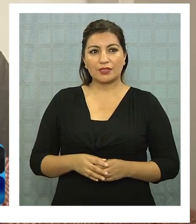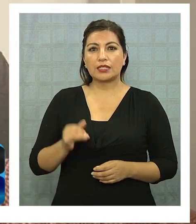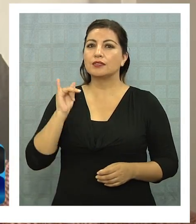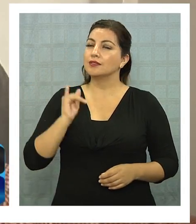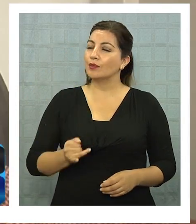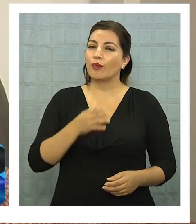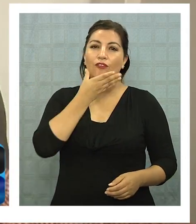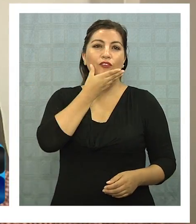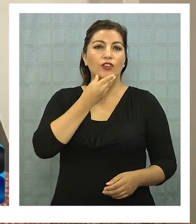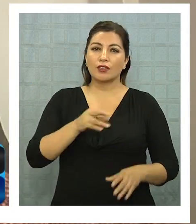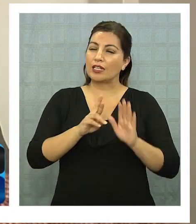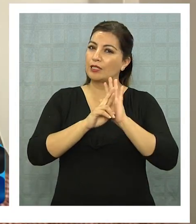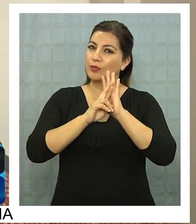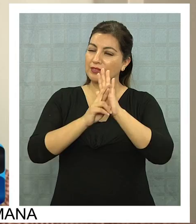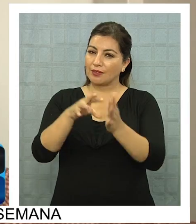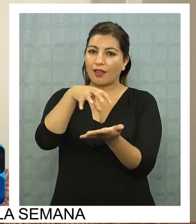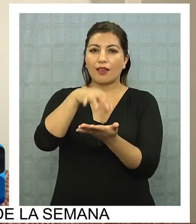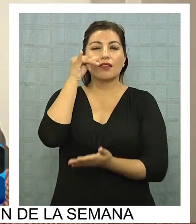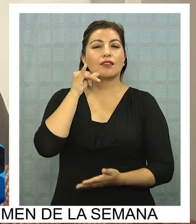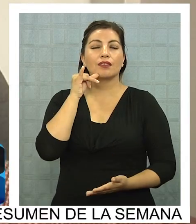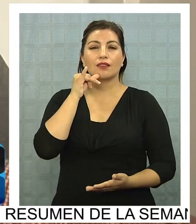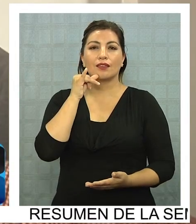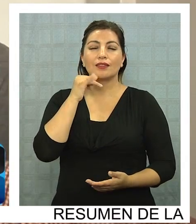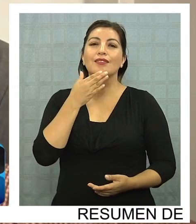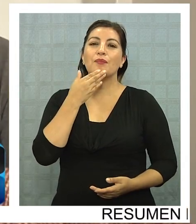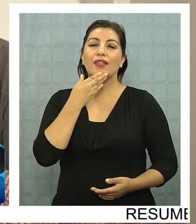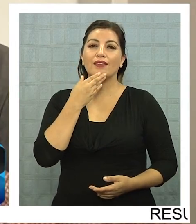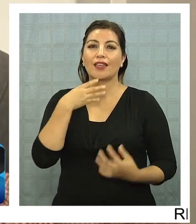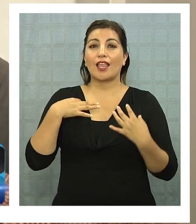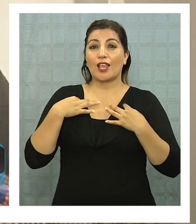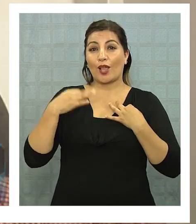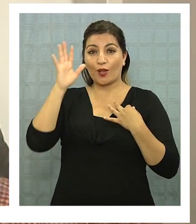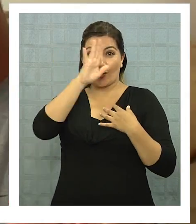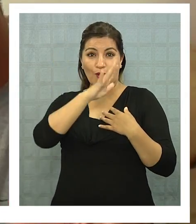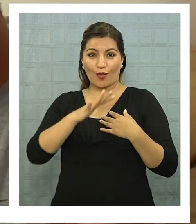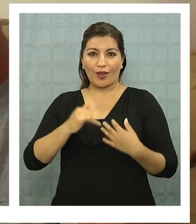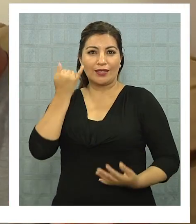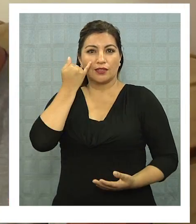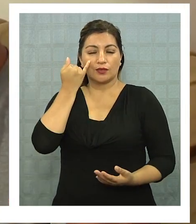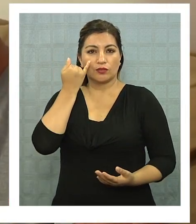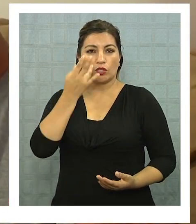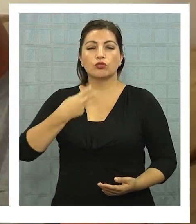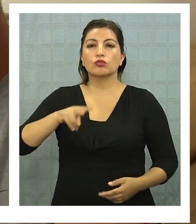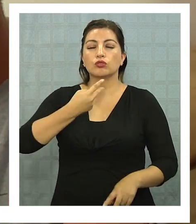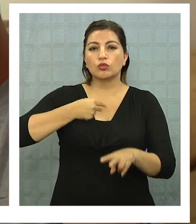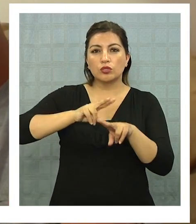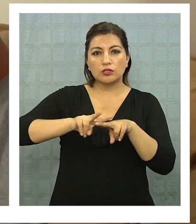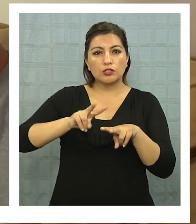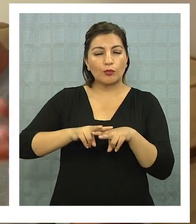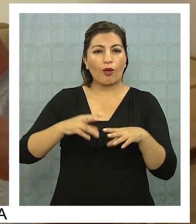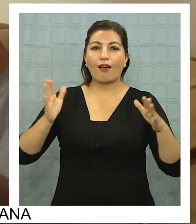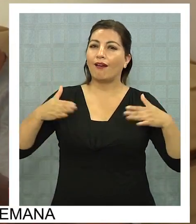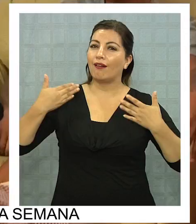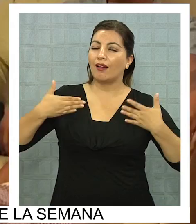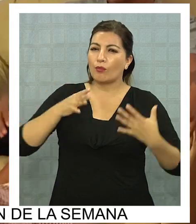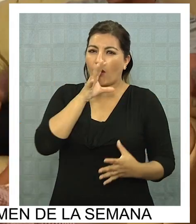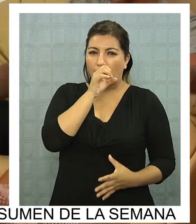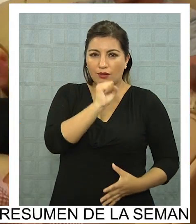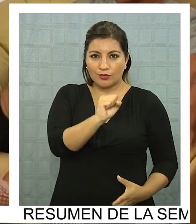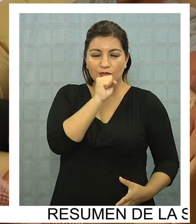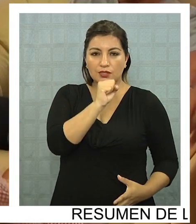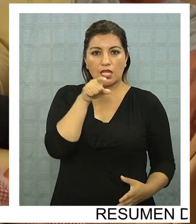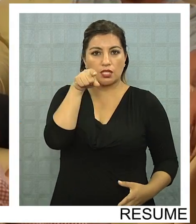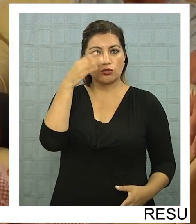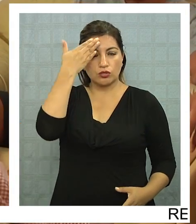siempre es bonito representar a tu ciudad y más vestir los colores de esta institución. Y lo hicimos con mucha gana, con